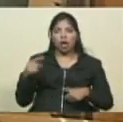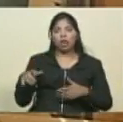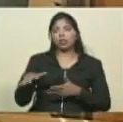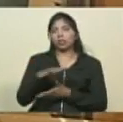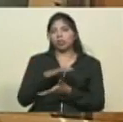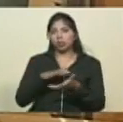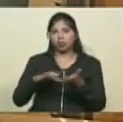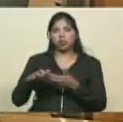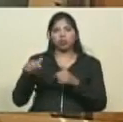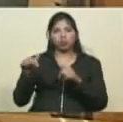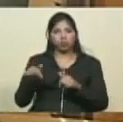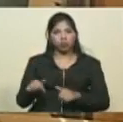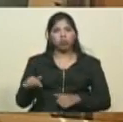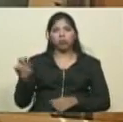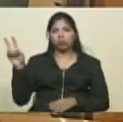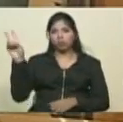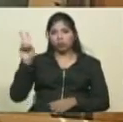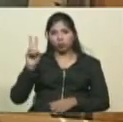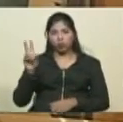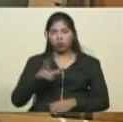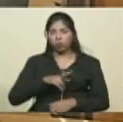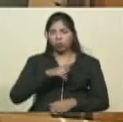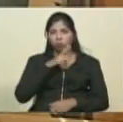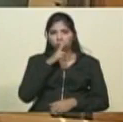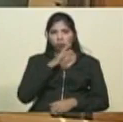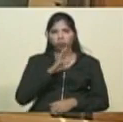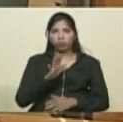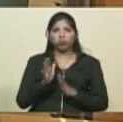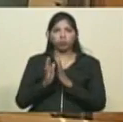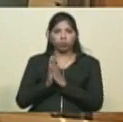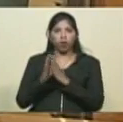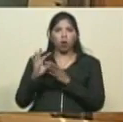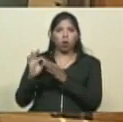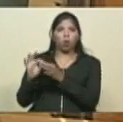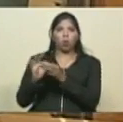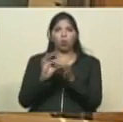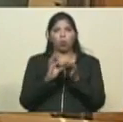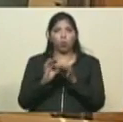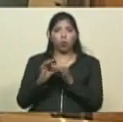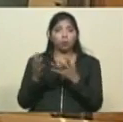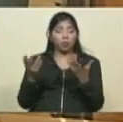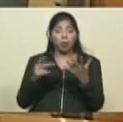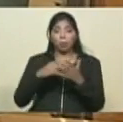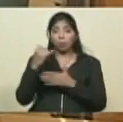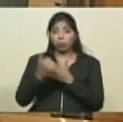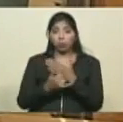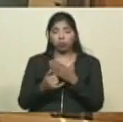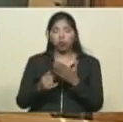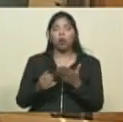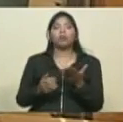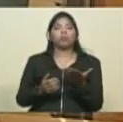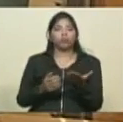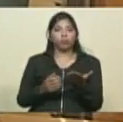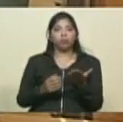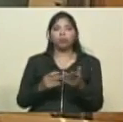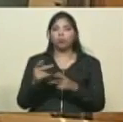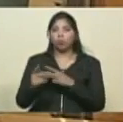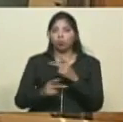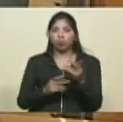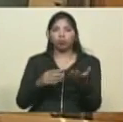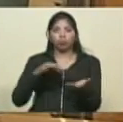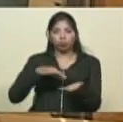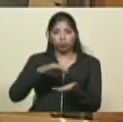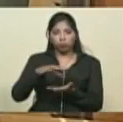se ha instalado sobre nuestro país hacia un modelo socialista productivo e incluyente de las grandes mayorías